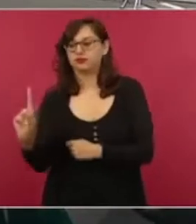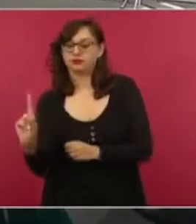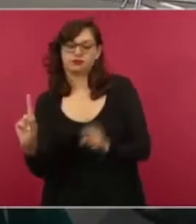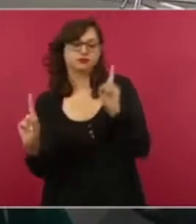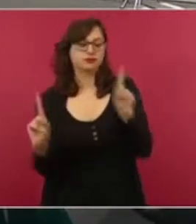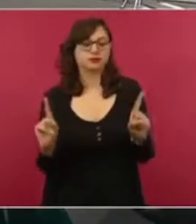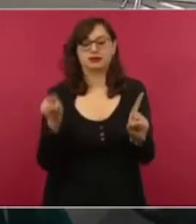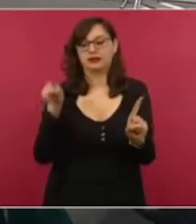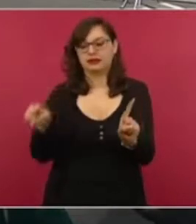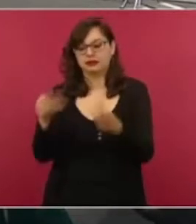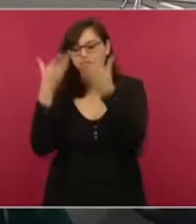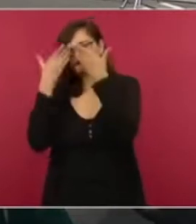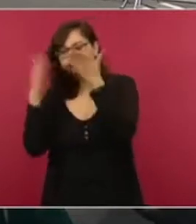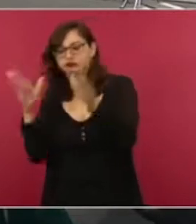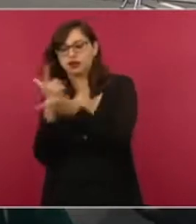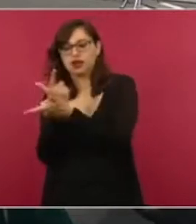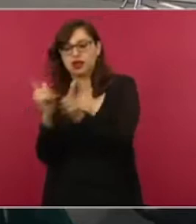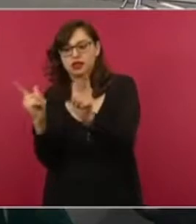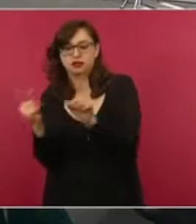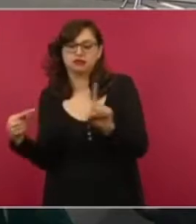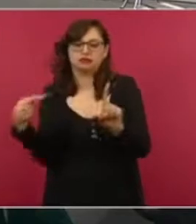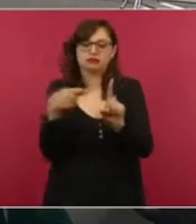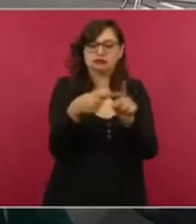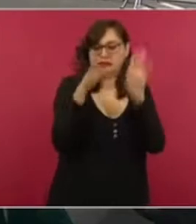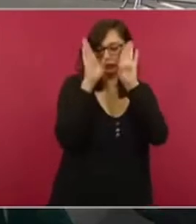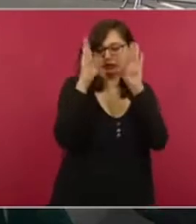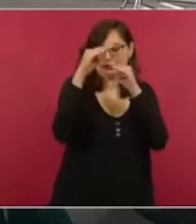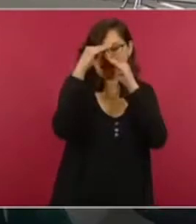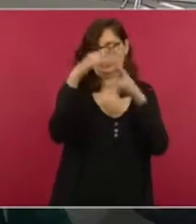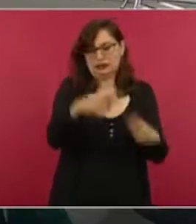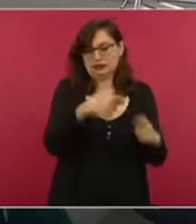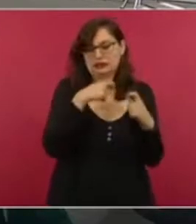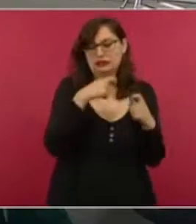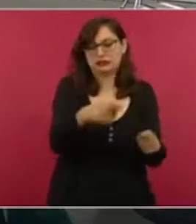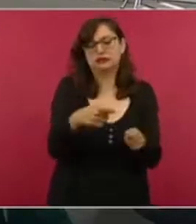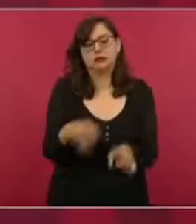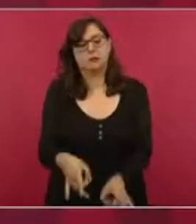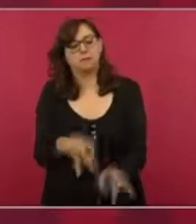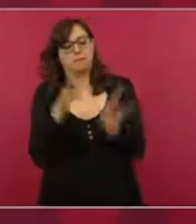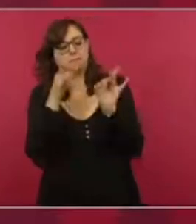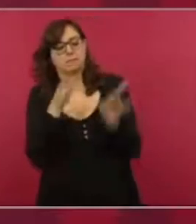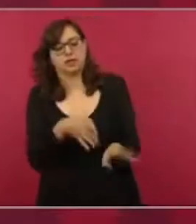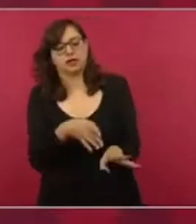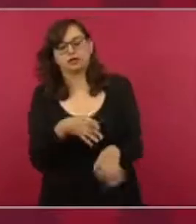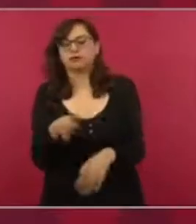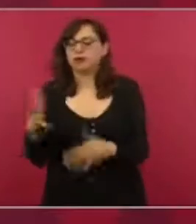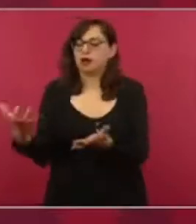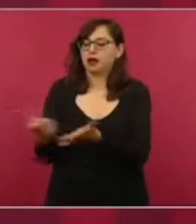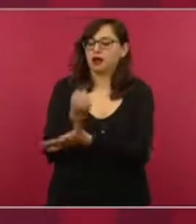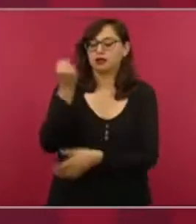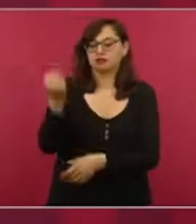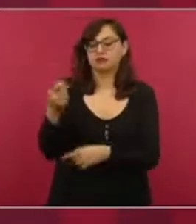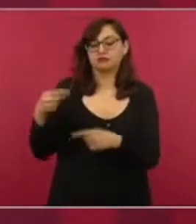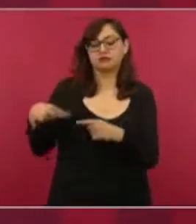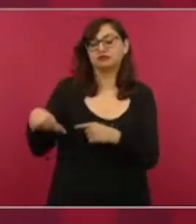Y yo creo que llevaba como 6 meses y ya estaban pidiendo su